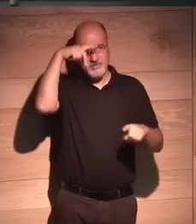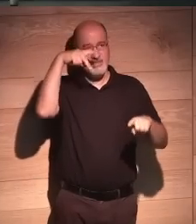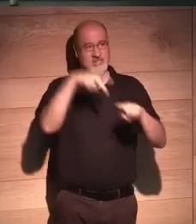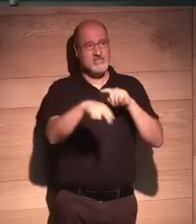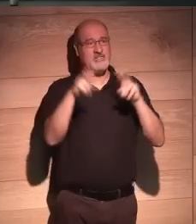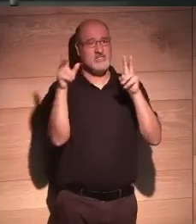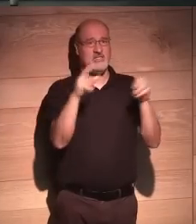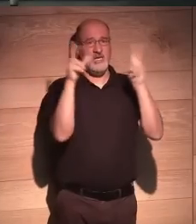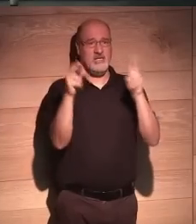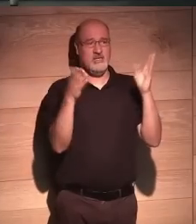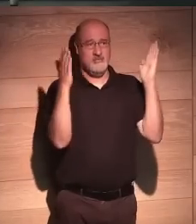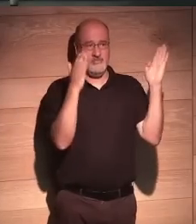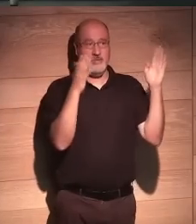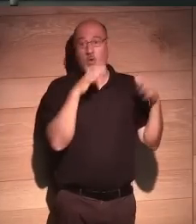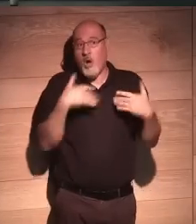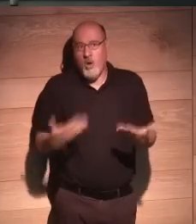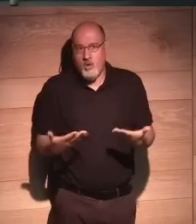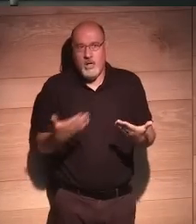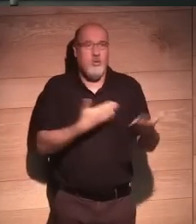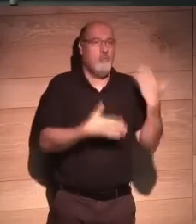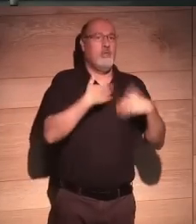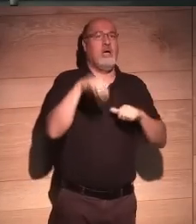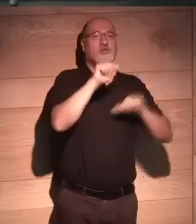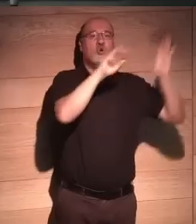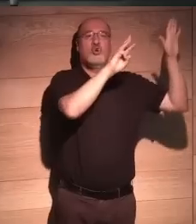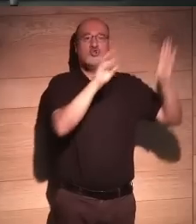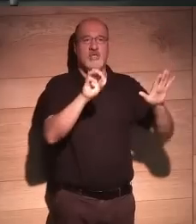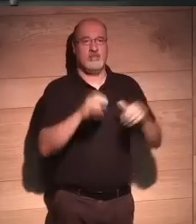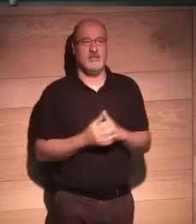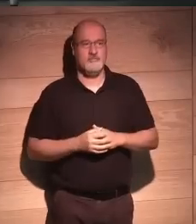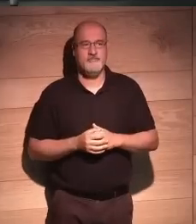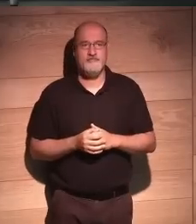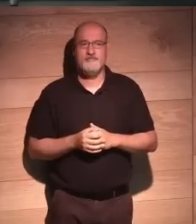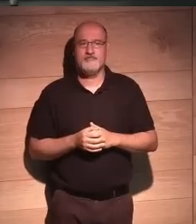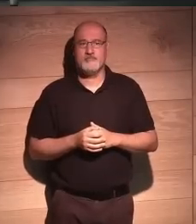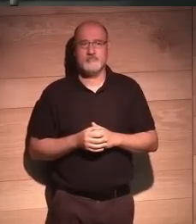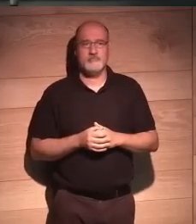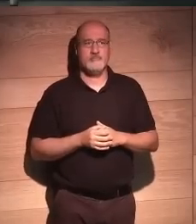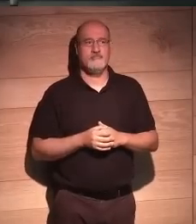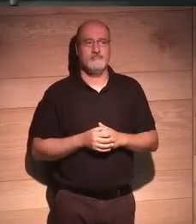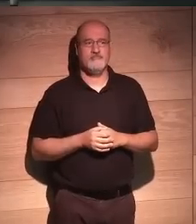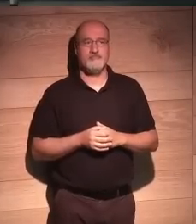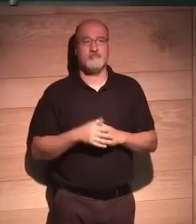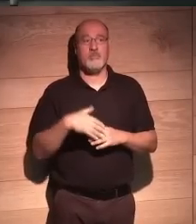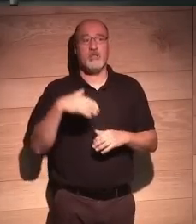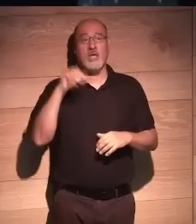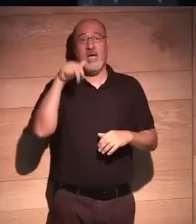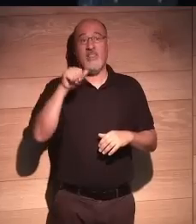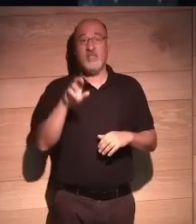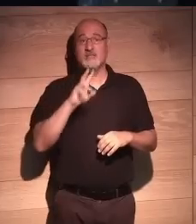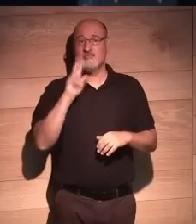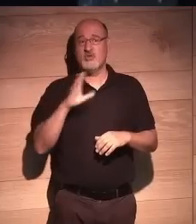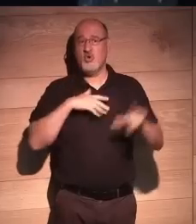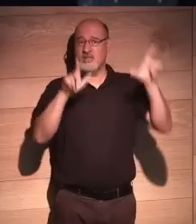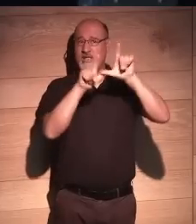¿eh? De ahora. De cuando quieras. De los 80 la pregunta yo es creo que no, genérica porque y nosotros decimos yo, lo que nos yo, dé la la gana. verdad es que yo veía muy poca tele en los